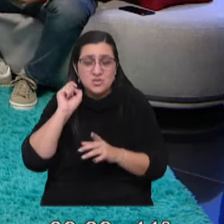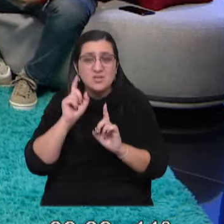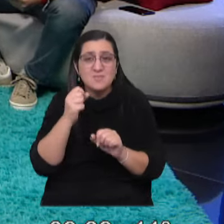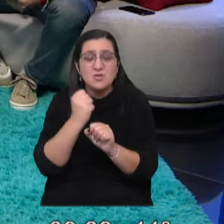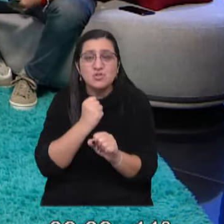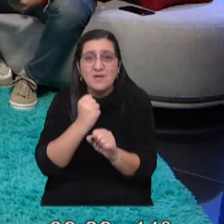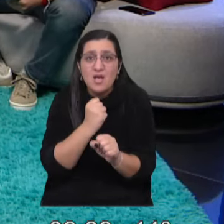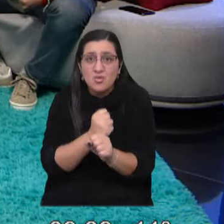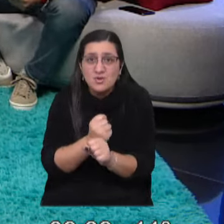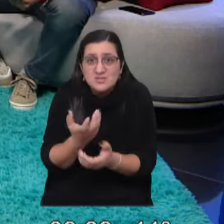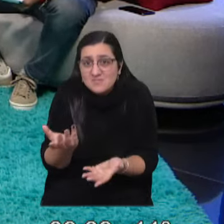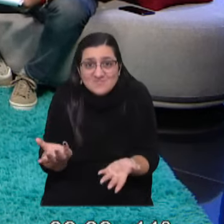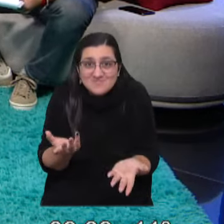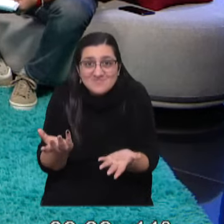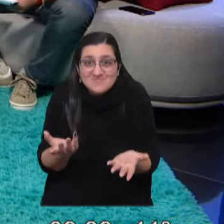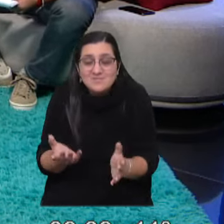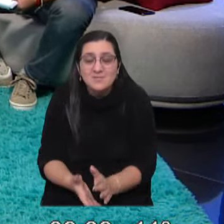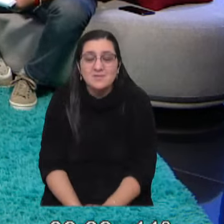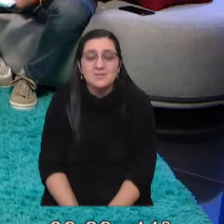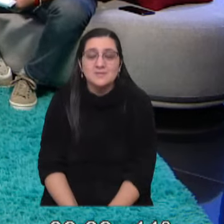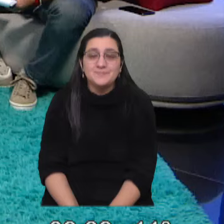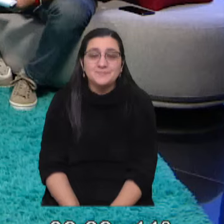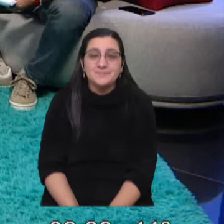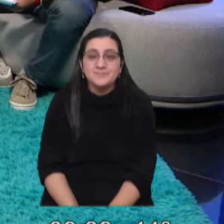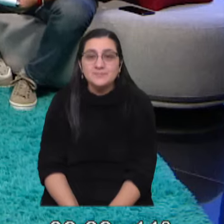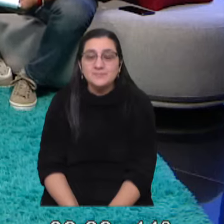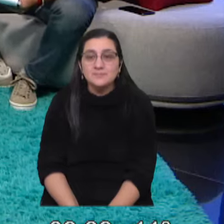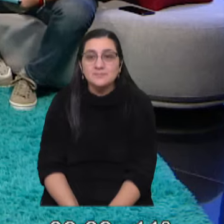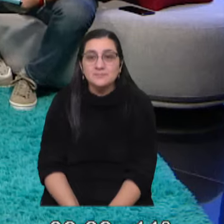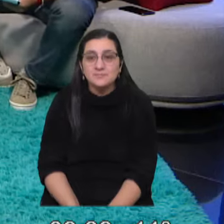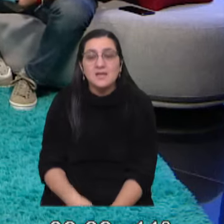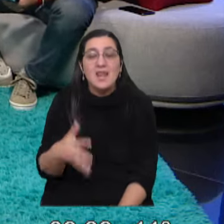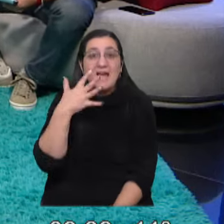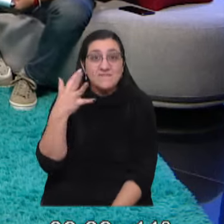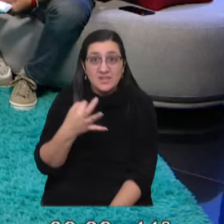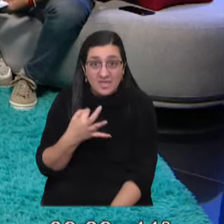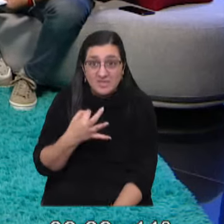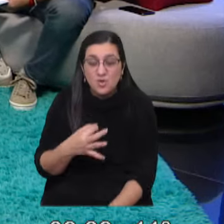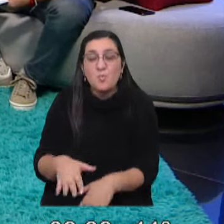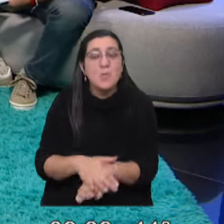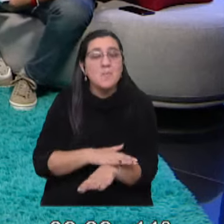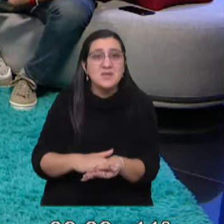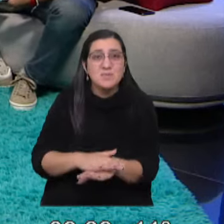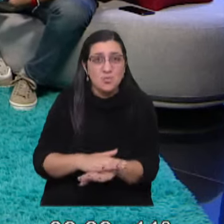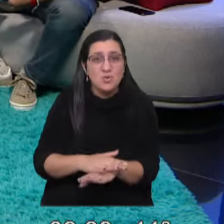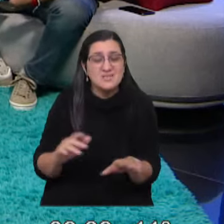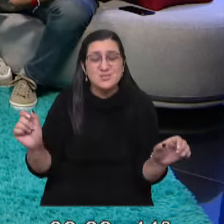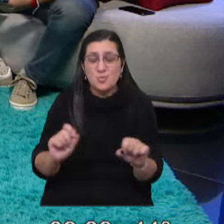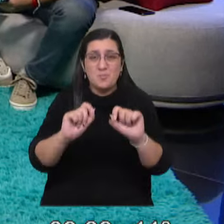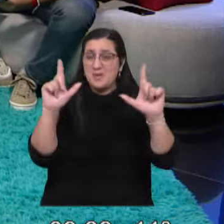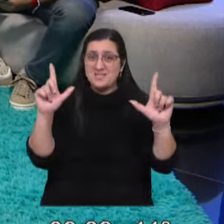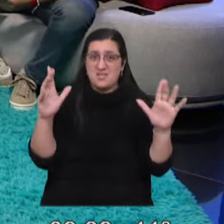trabajadores y trabajadoras que que están allí en las radios públicas no este la verdad que como mínimo sorpresivo como mínimo